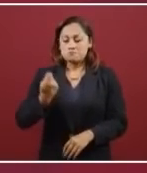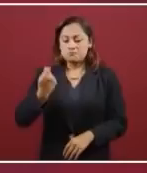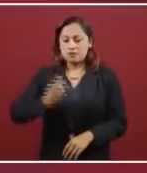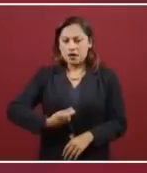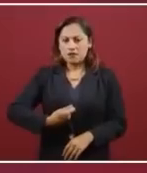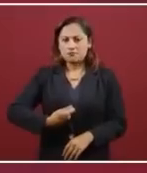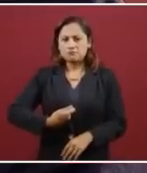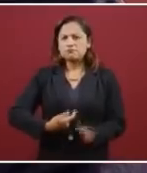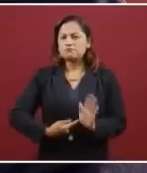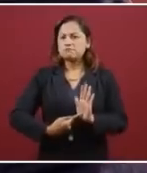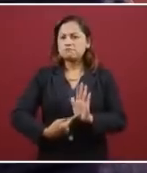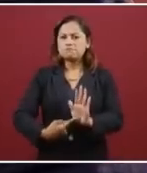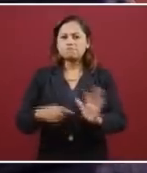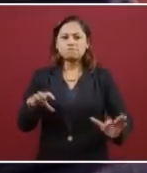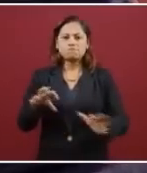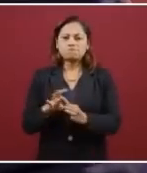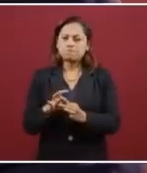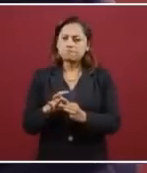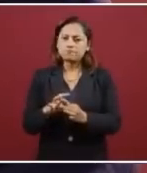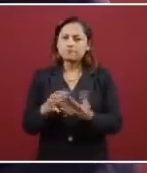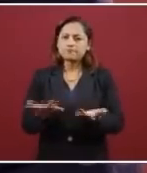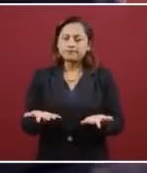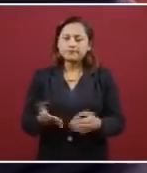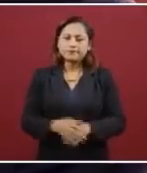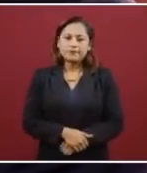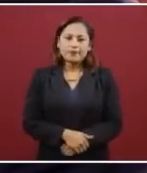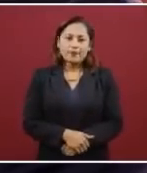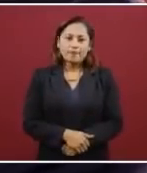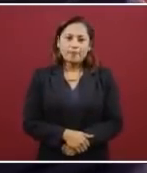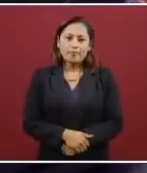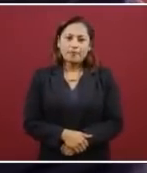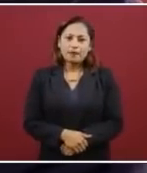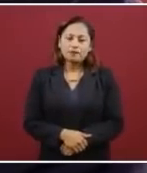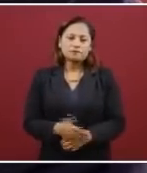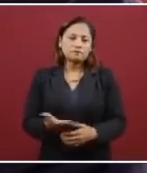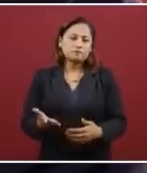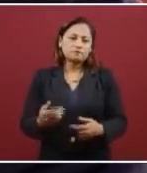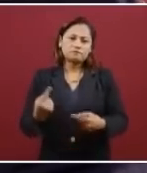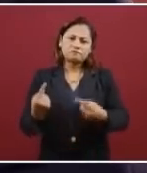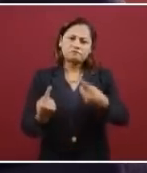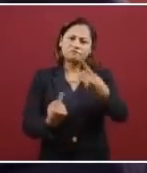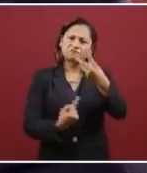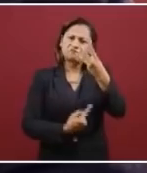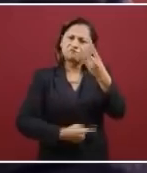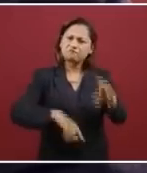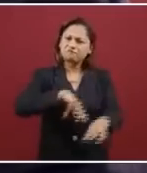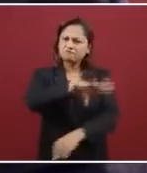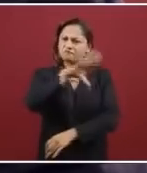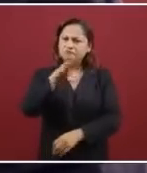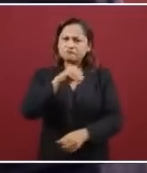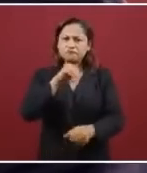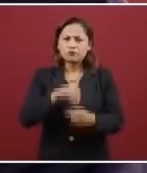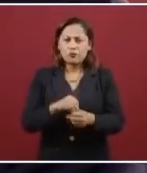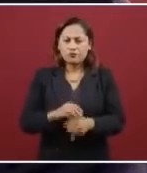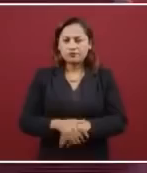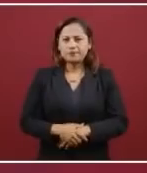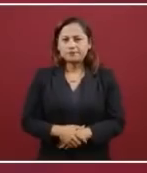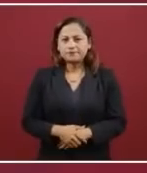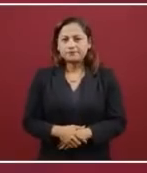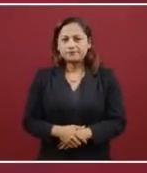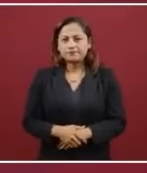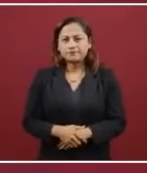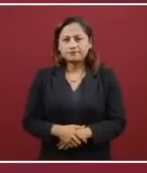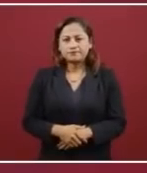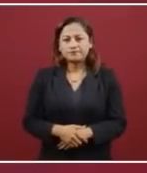por Veracruz y Tabasco y, por supuesto, visitará Minatitlán, en donde dijo dará a conocer acciones en tema